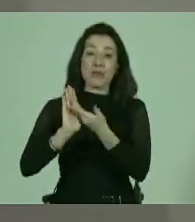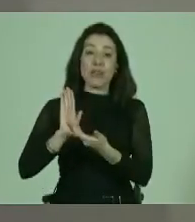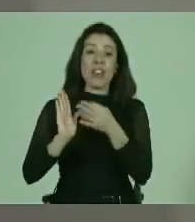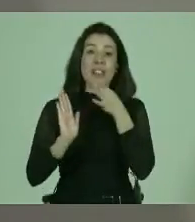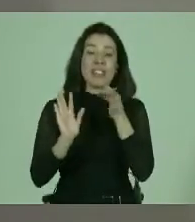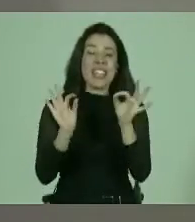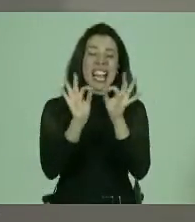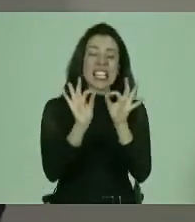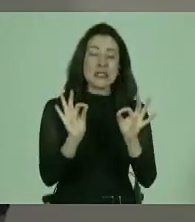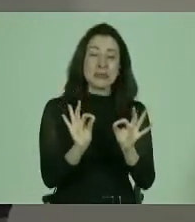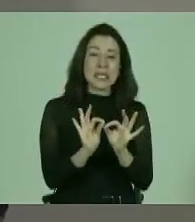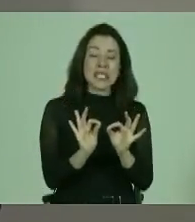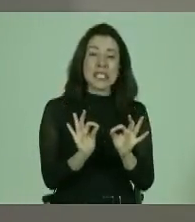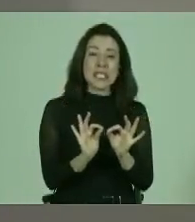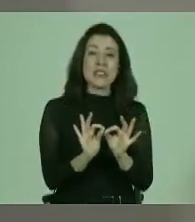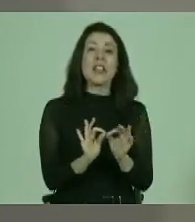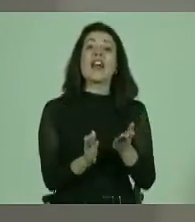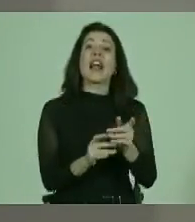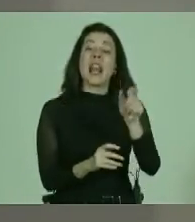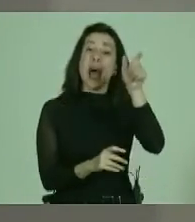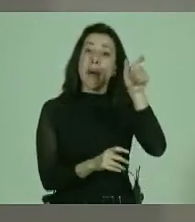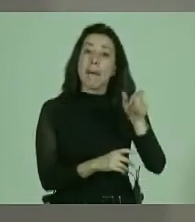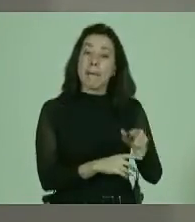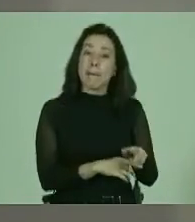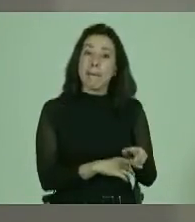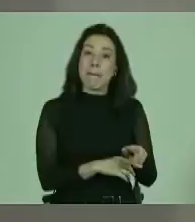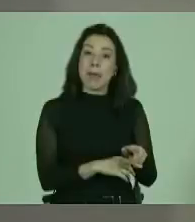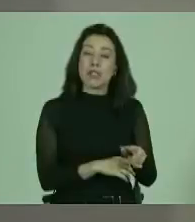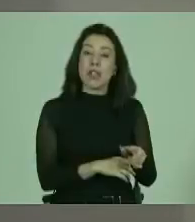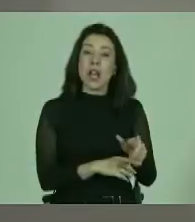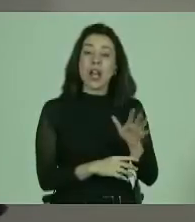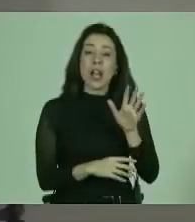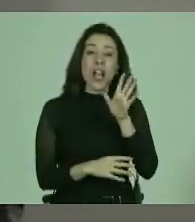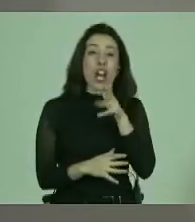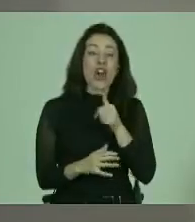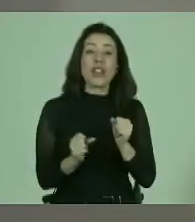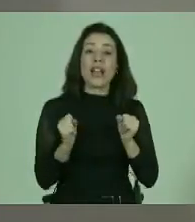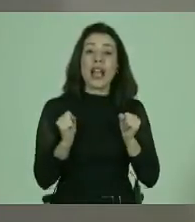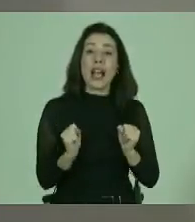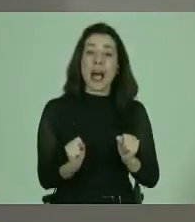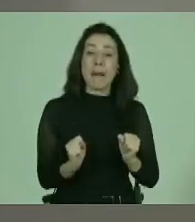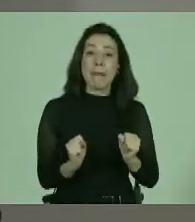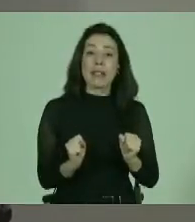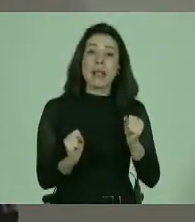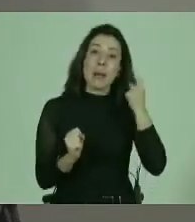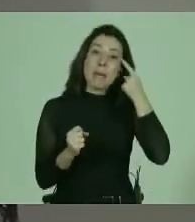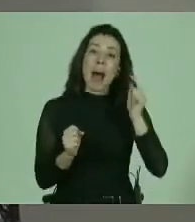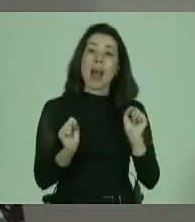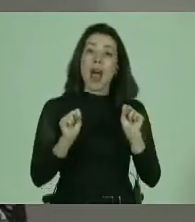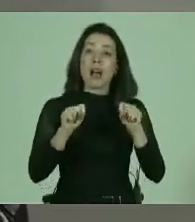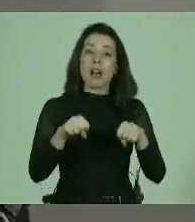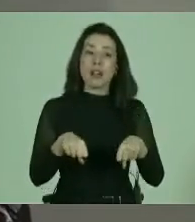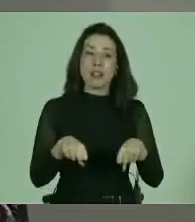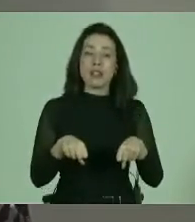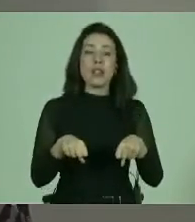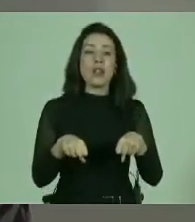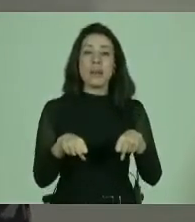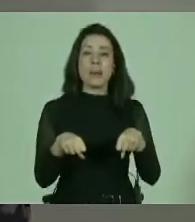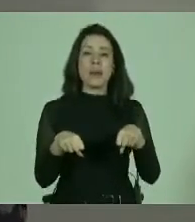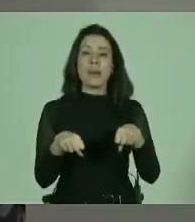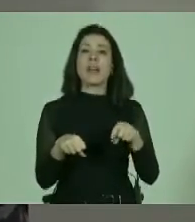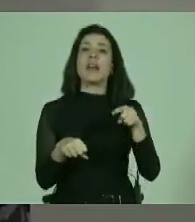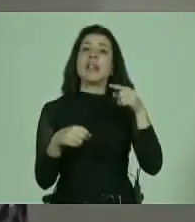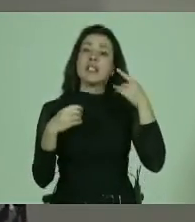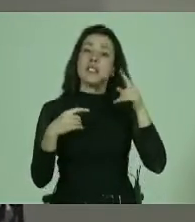el caso de las personas que carecen de capacidad para consentir si se fijan ya